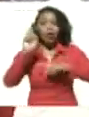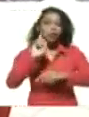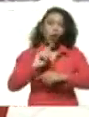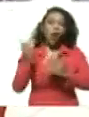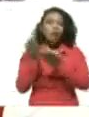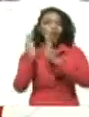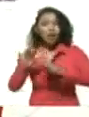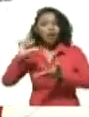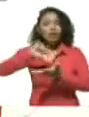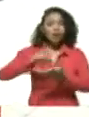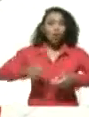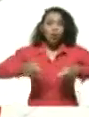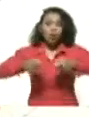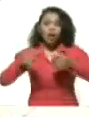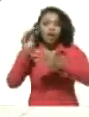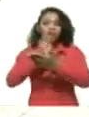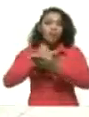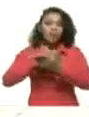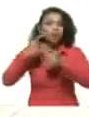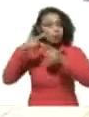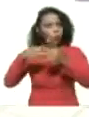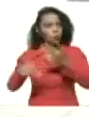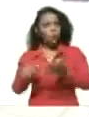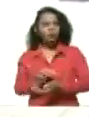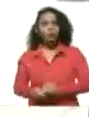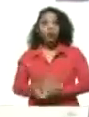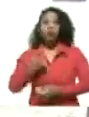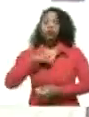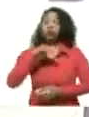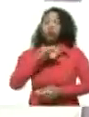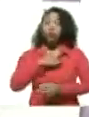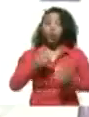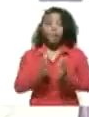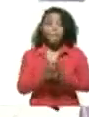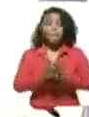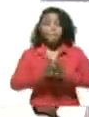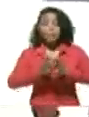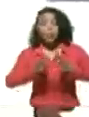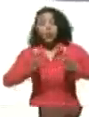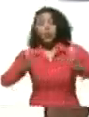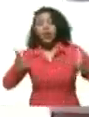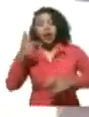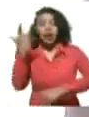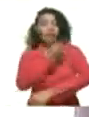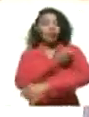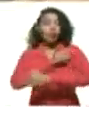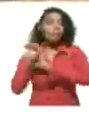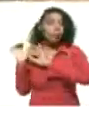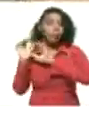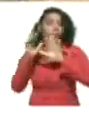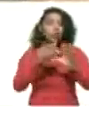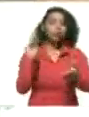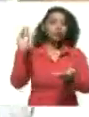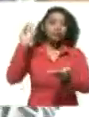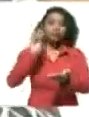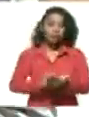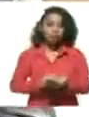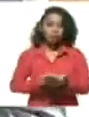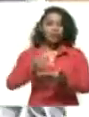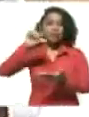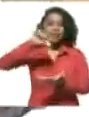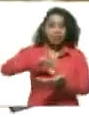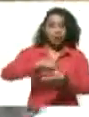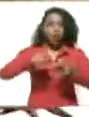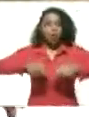sino como centros comerciales farmacias entre otros justamente nosotros ampliamos lo que es la vacunación masiva e incorporamos centros